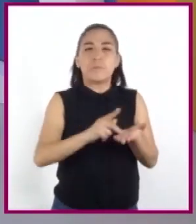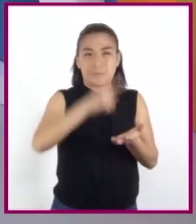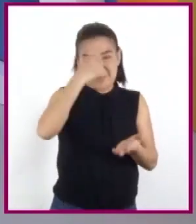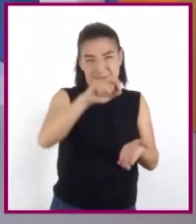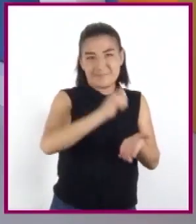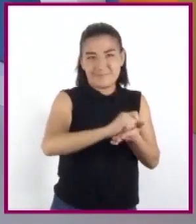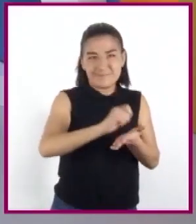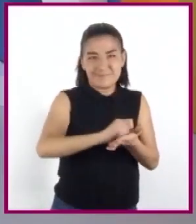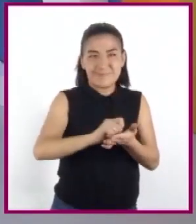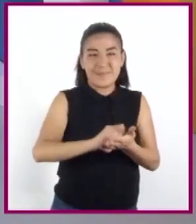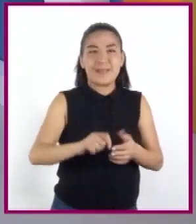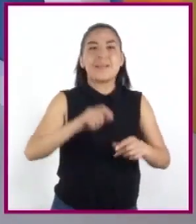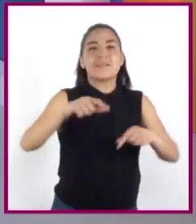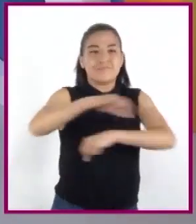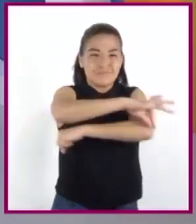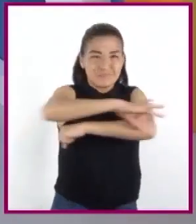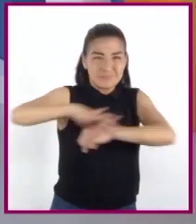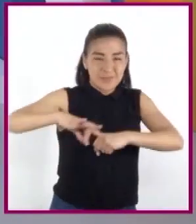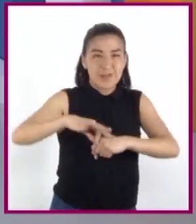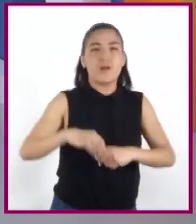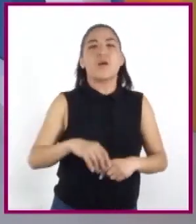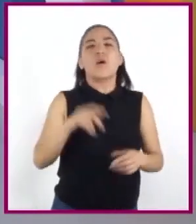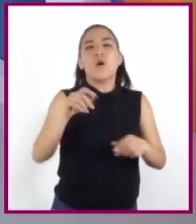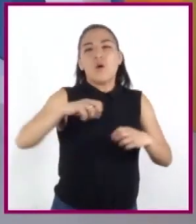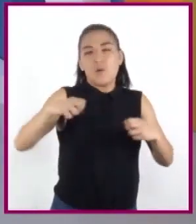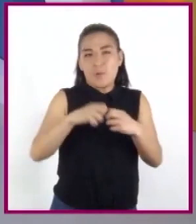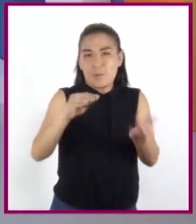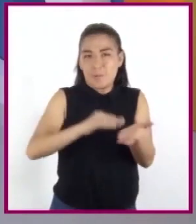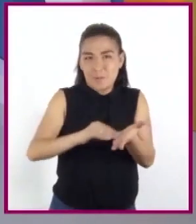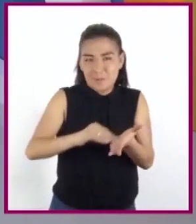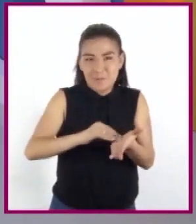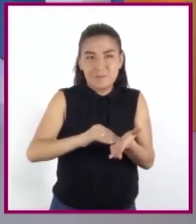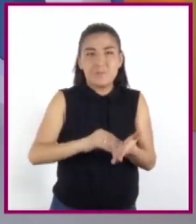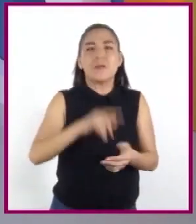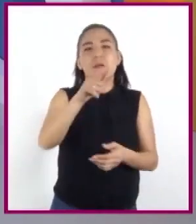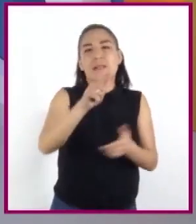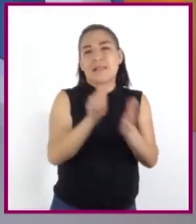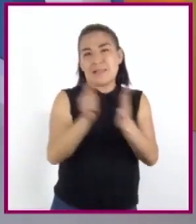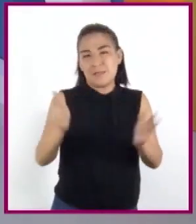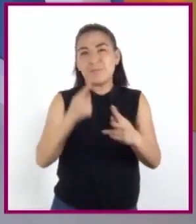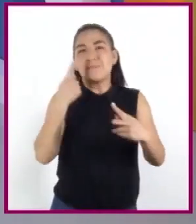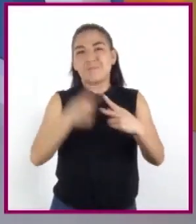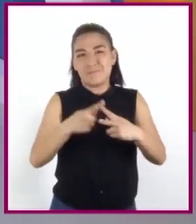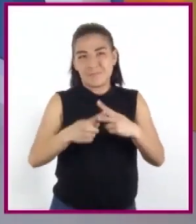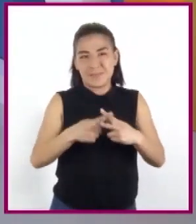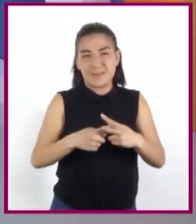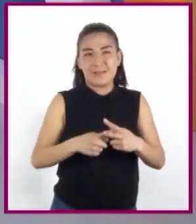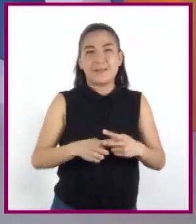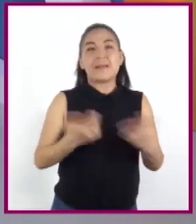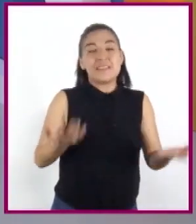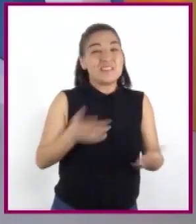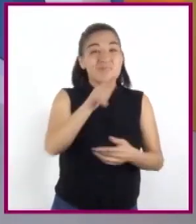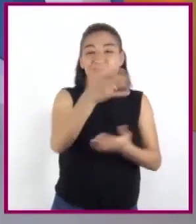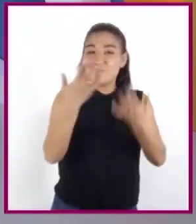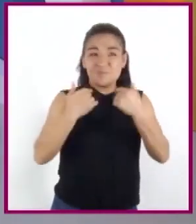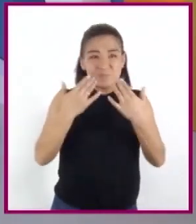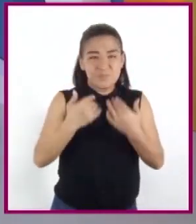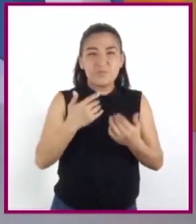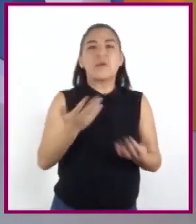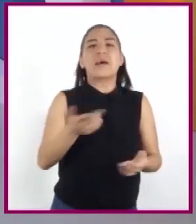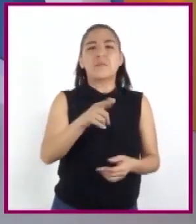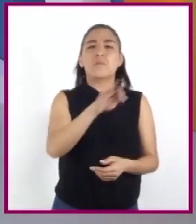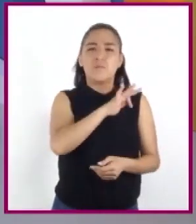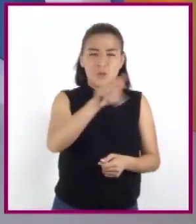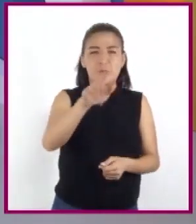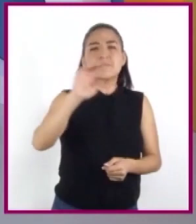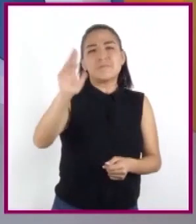escribir, regla, goma y su libro de texto de la asignatura de matemáticas, y en caso de no contar con él, recuerden